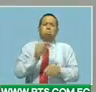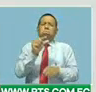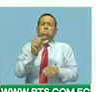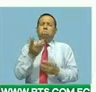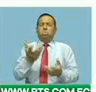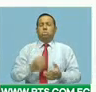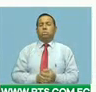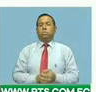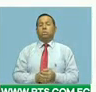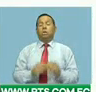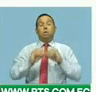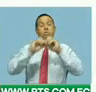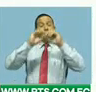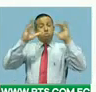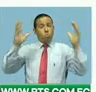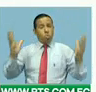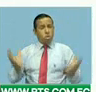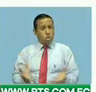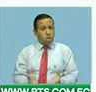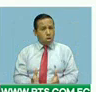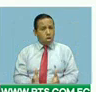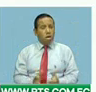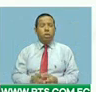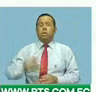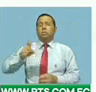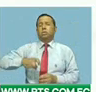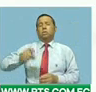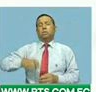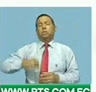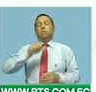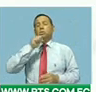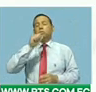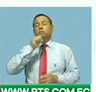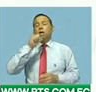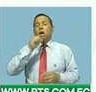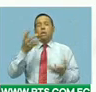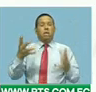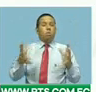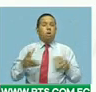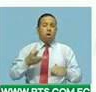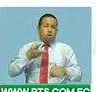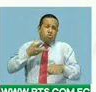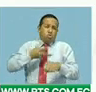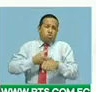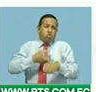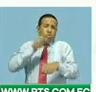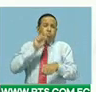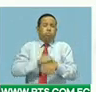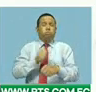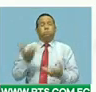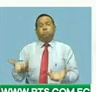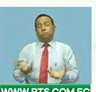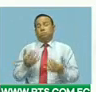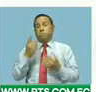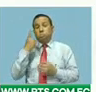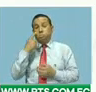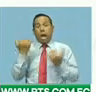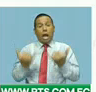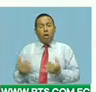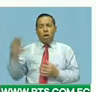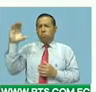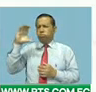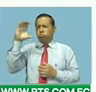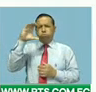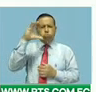A nivel mundial hay una escasez de sedación. Actualmente estamos trabajando directamente en la derivación. Ya hay cirugías que